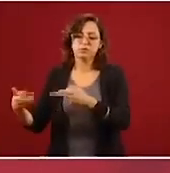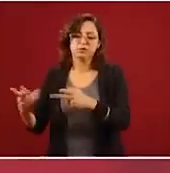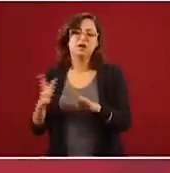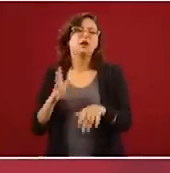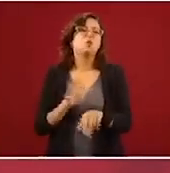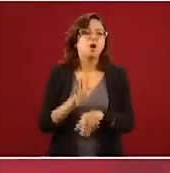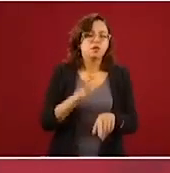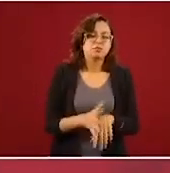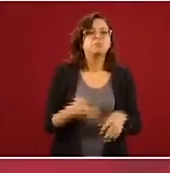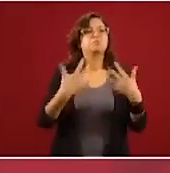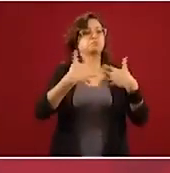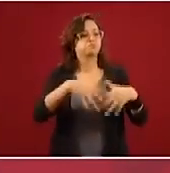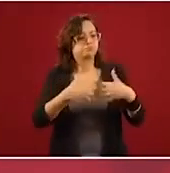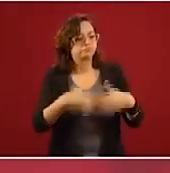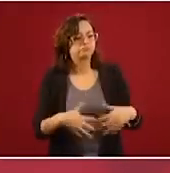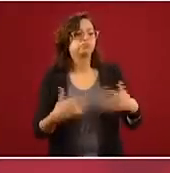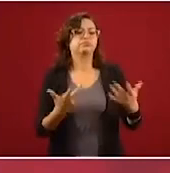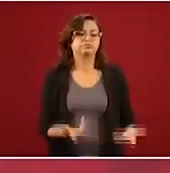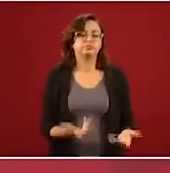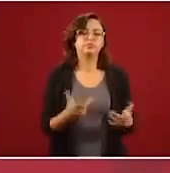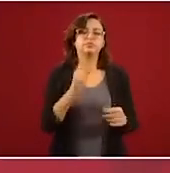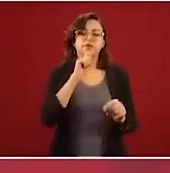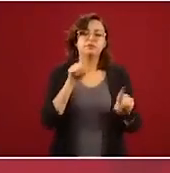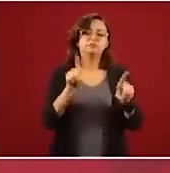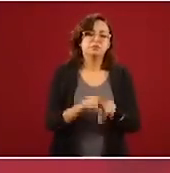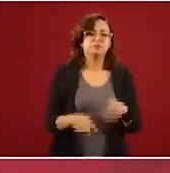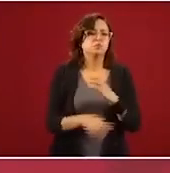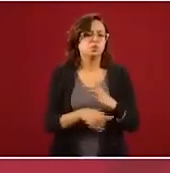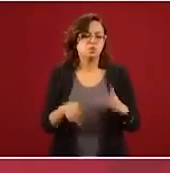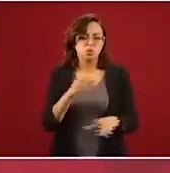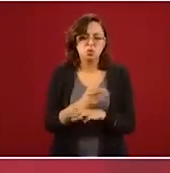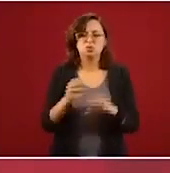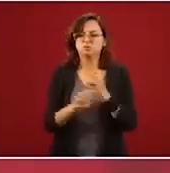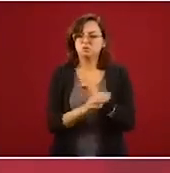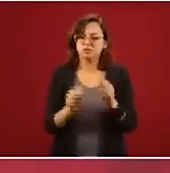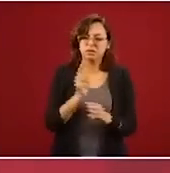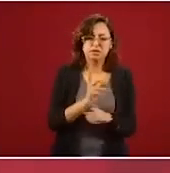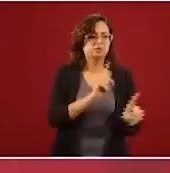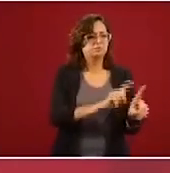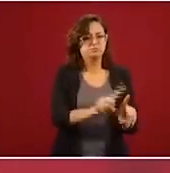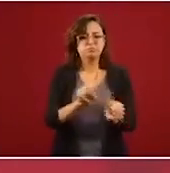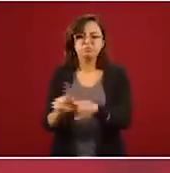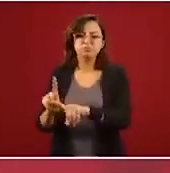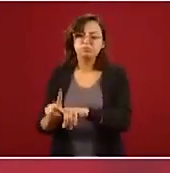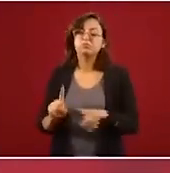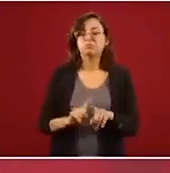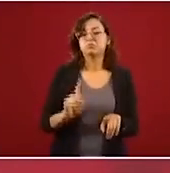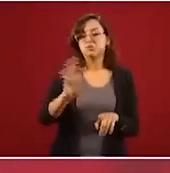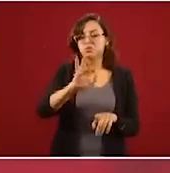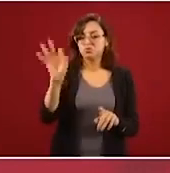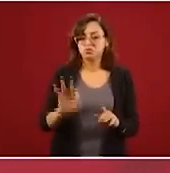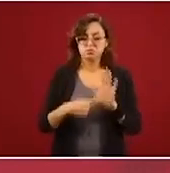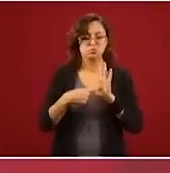se incluiría equipo, pero también bienes intermedios. Es por eso que las cifras de comercio exterior sí nos están reflejando